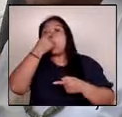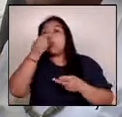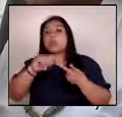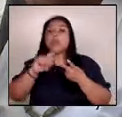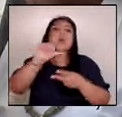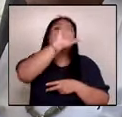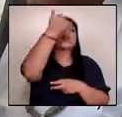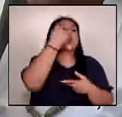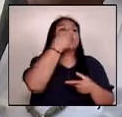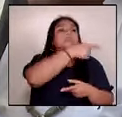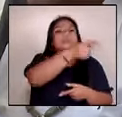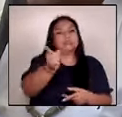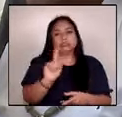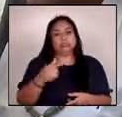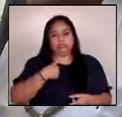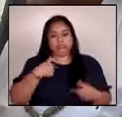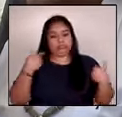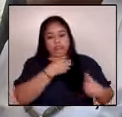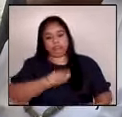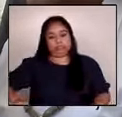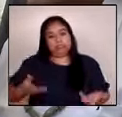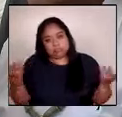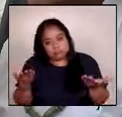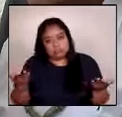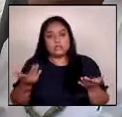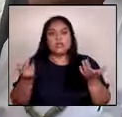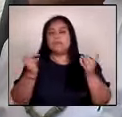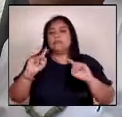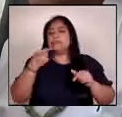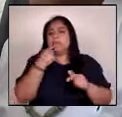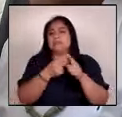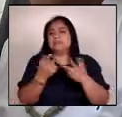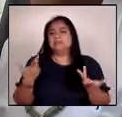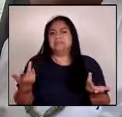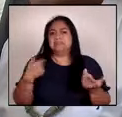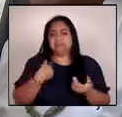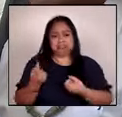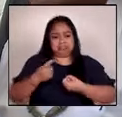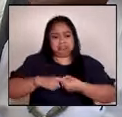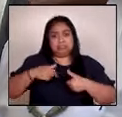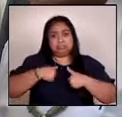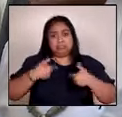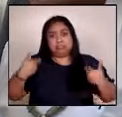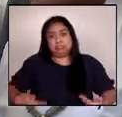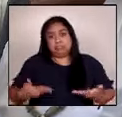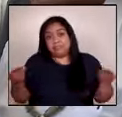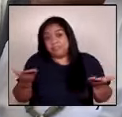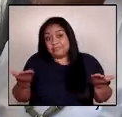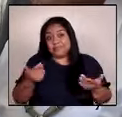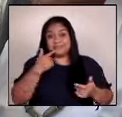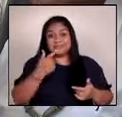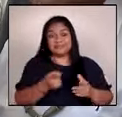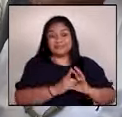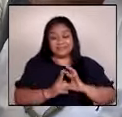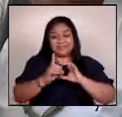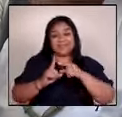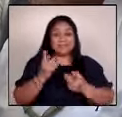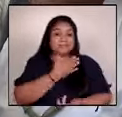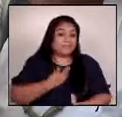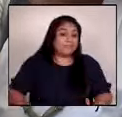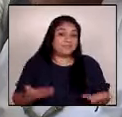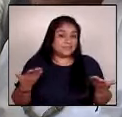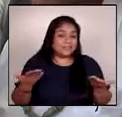personas. Y sin embargo, eso no cuestiona el hecho de que yo sea la persona que debe encabezar el gobierno. De la